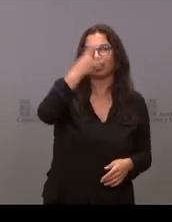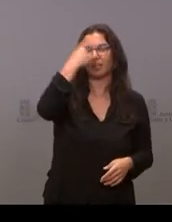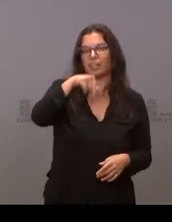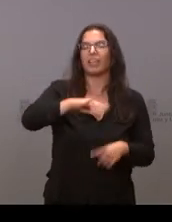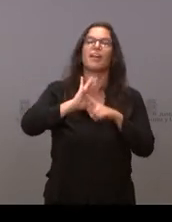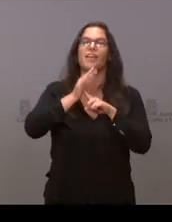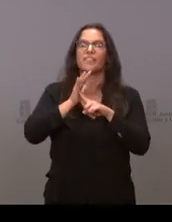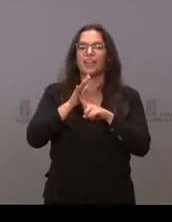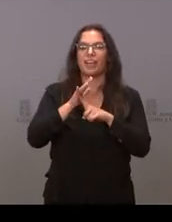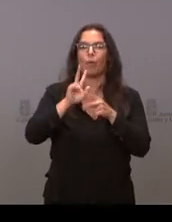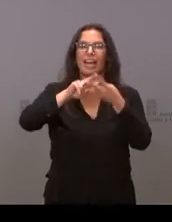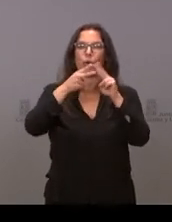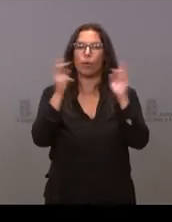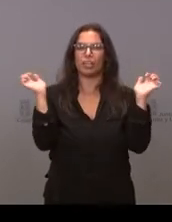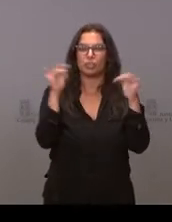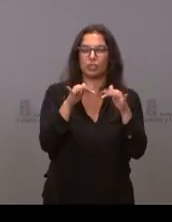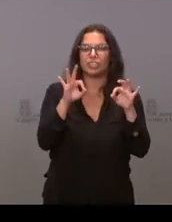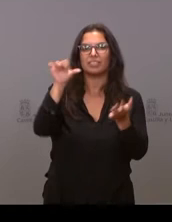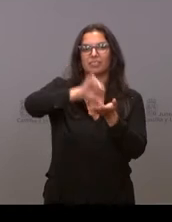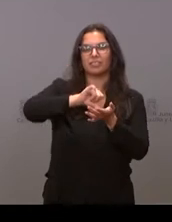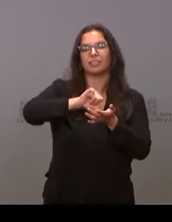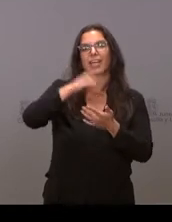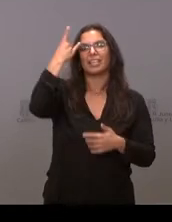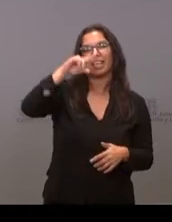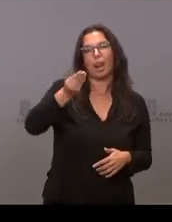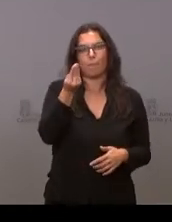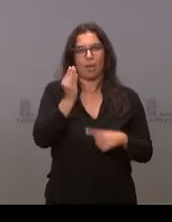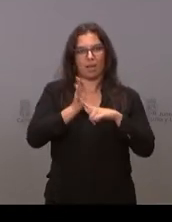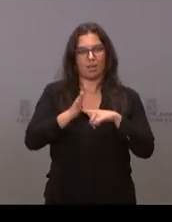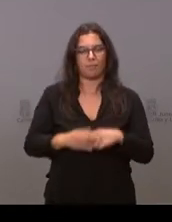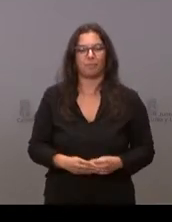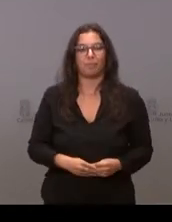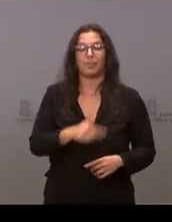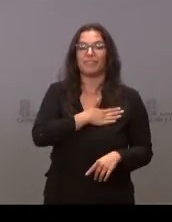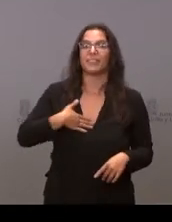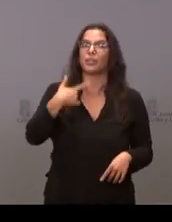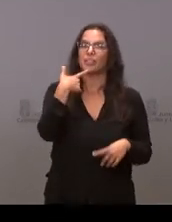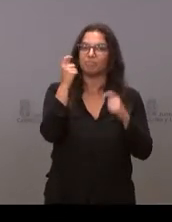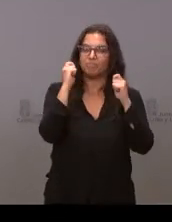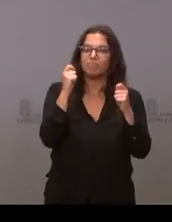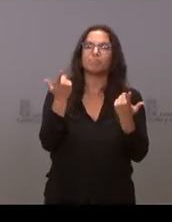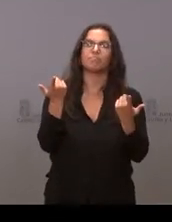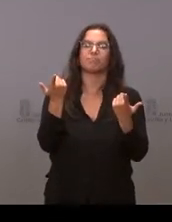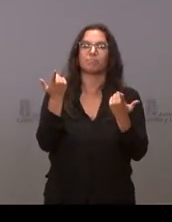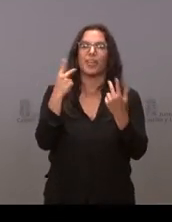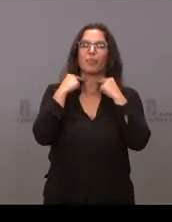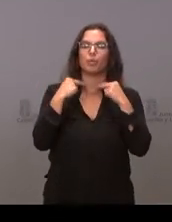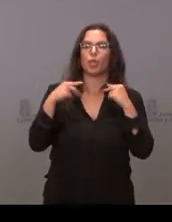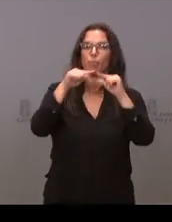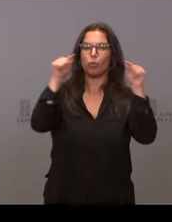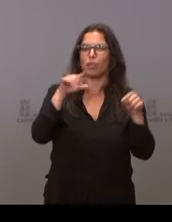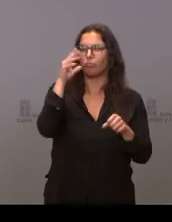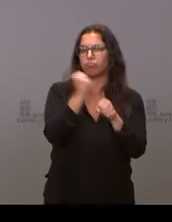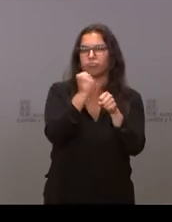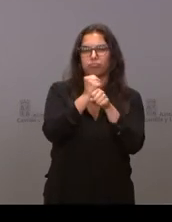feria, en este punto de encuentro que es Salamac. Quiero felicitar a la Diputación Provincial por el excelente